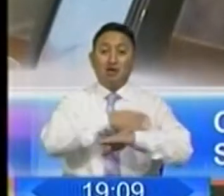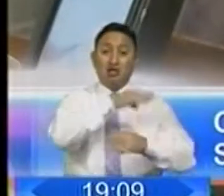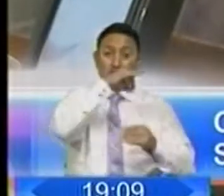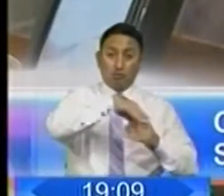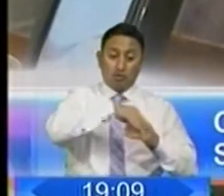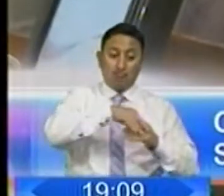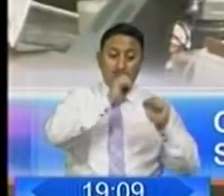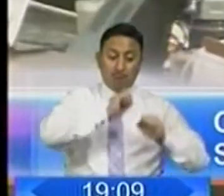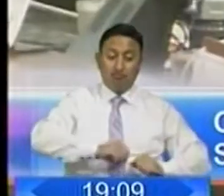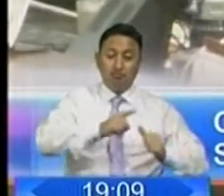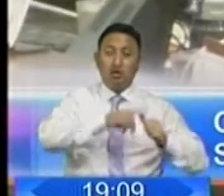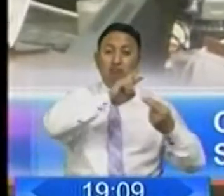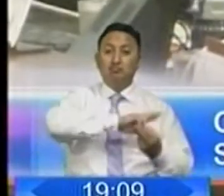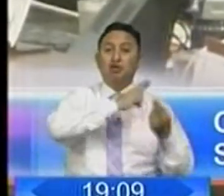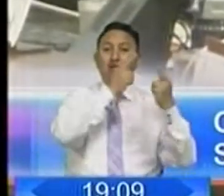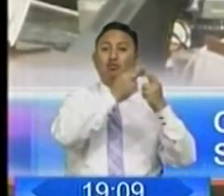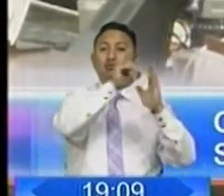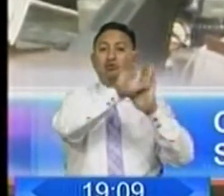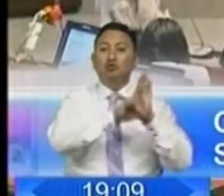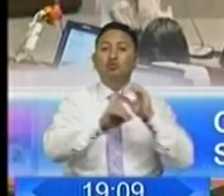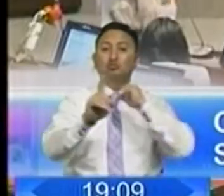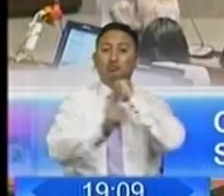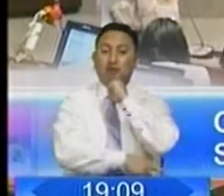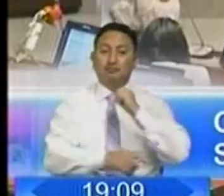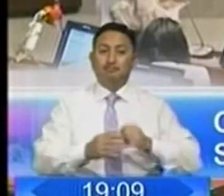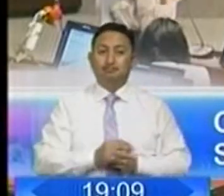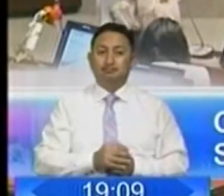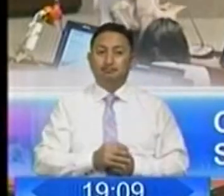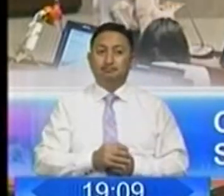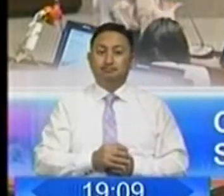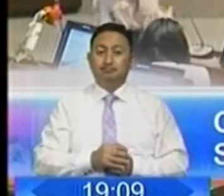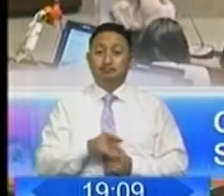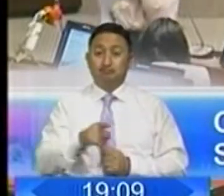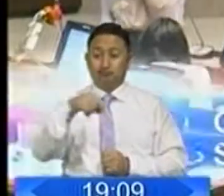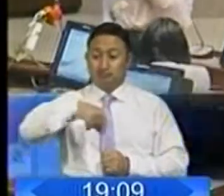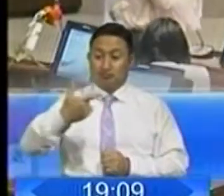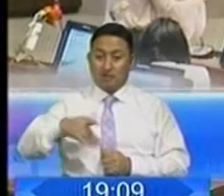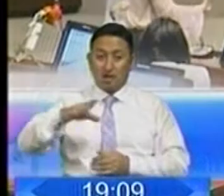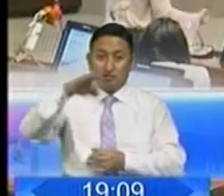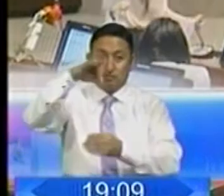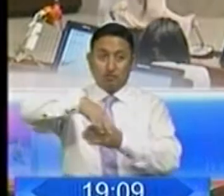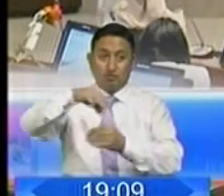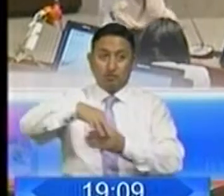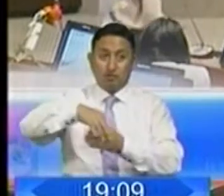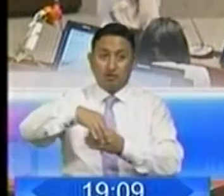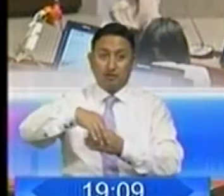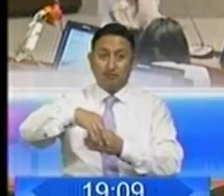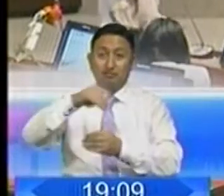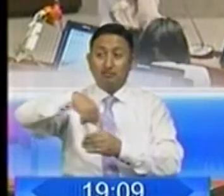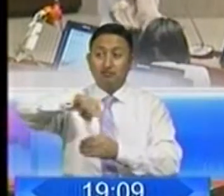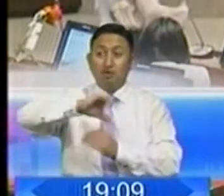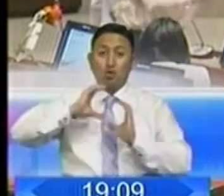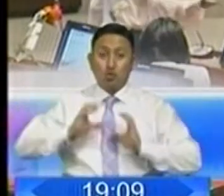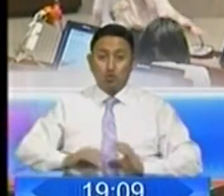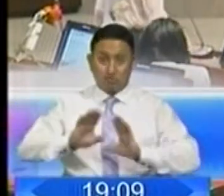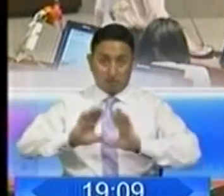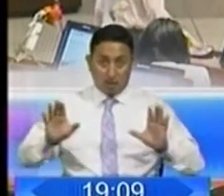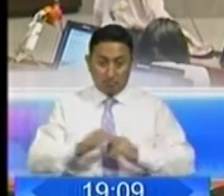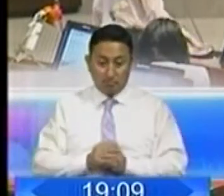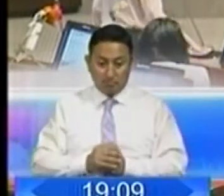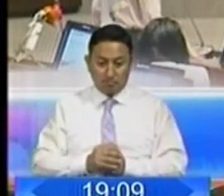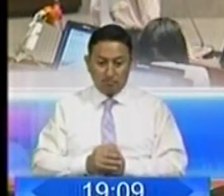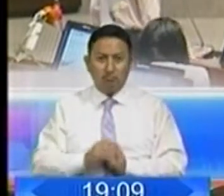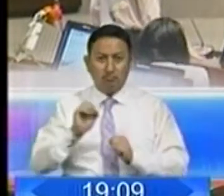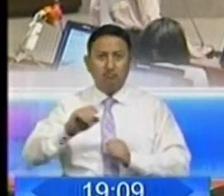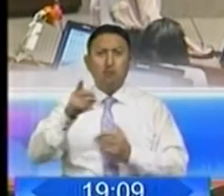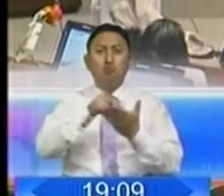se aprueben reformas al Código Integral Penal. Una vez que se vote y se despenalicen esas conductas, es coherente votar